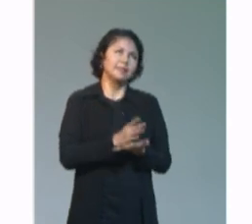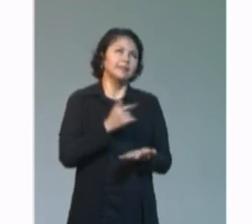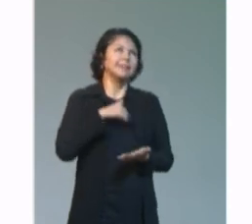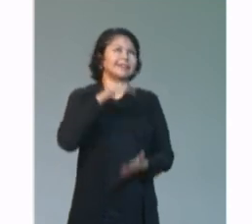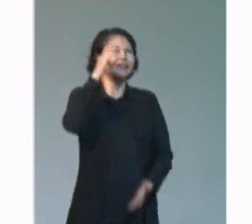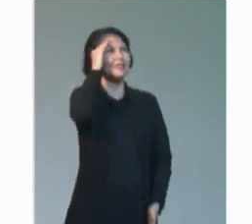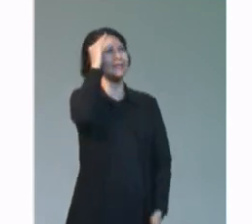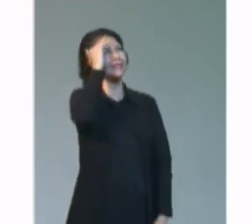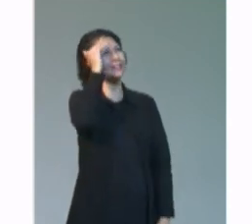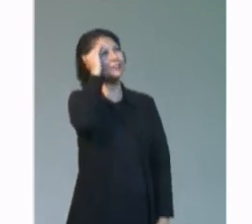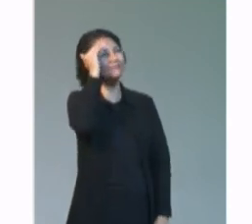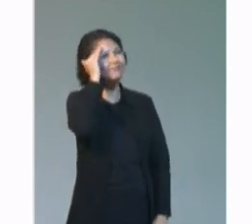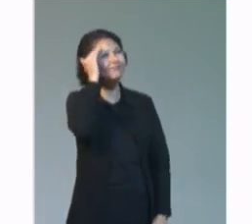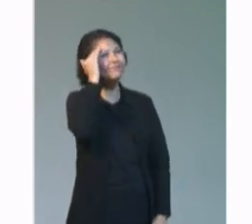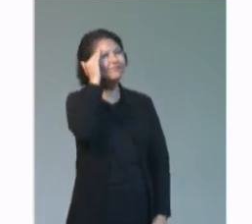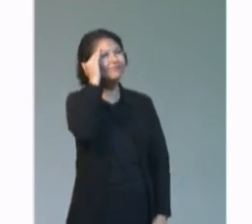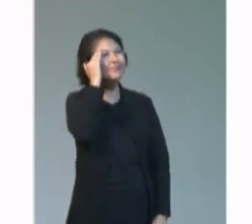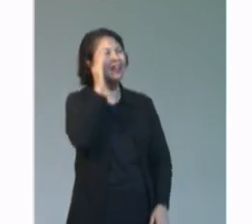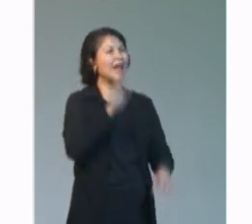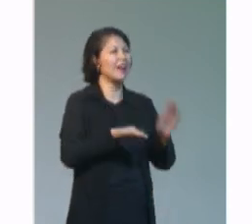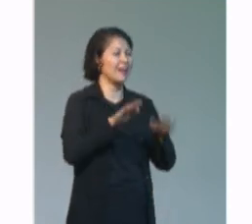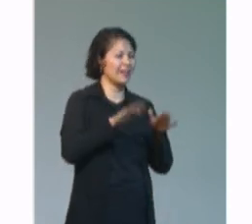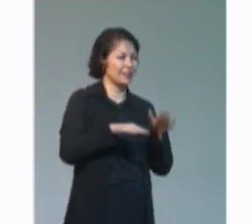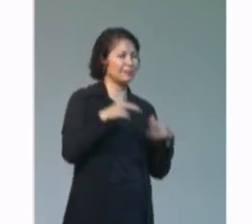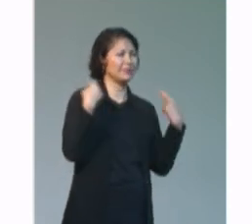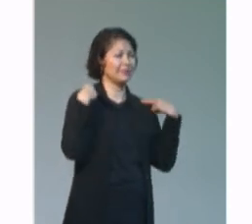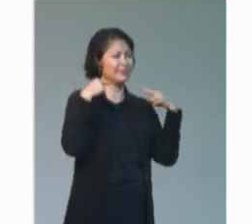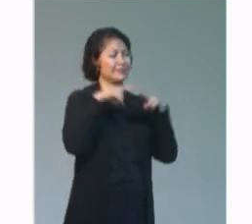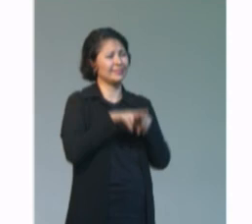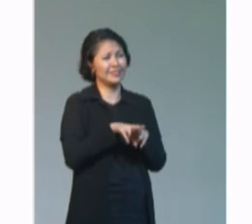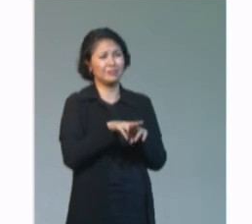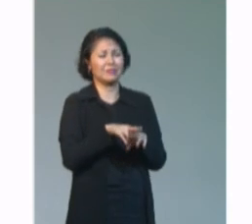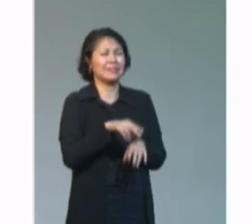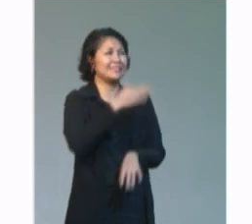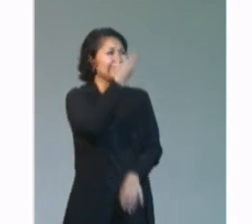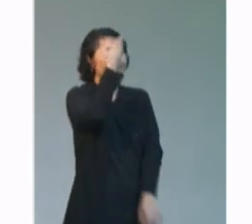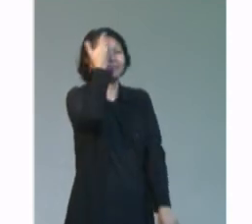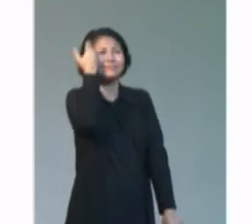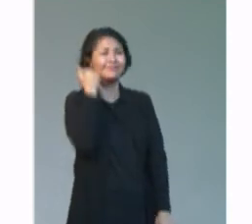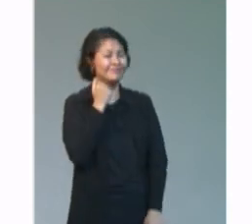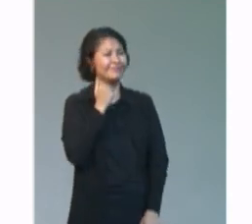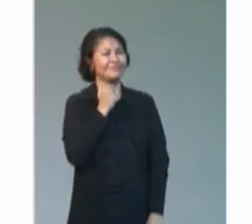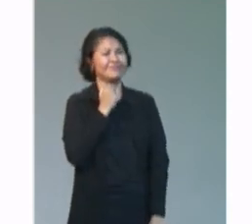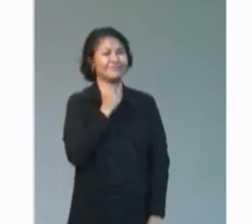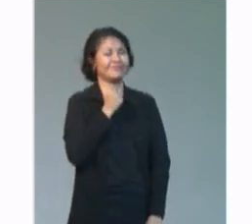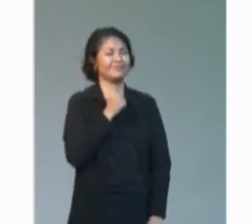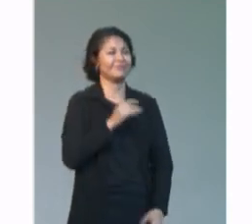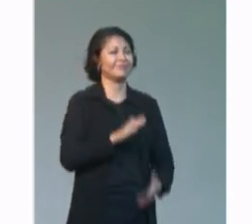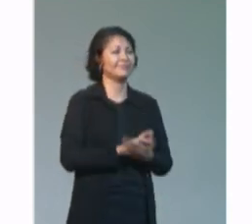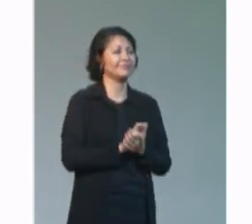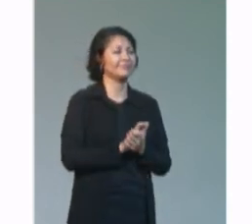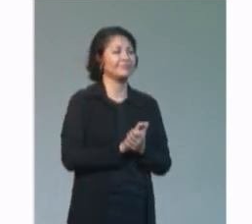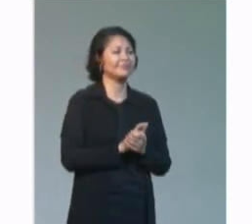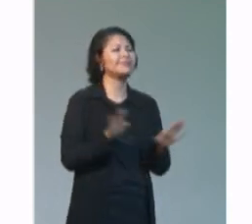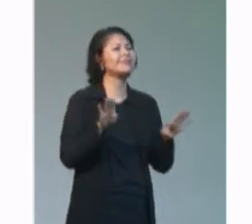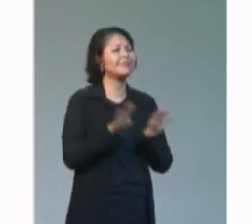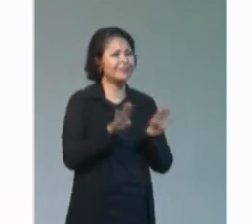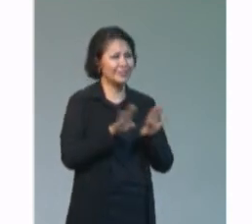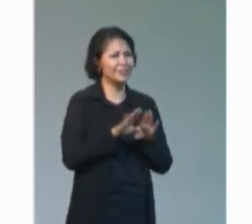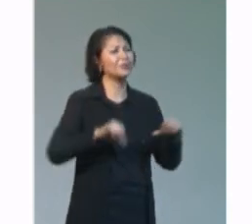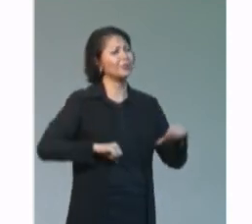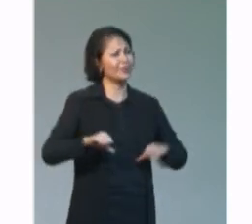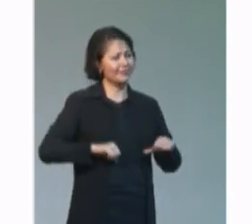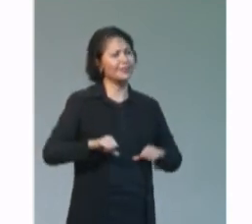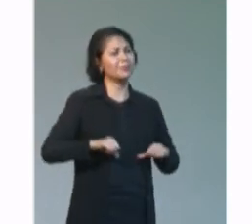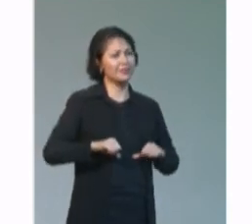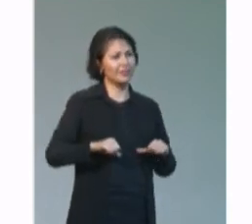que el docente tenga para ponerlas en funcionamiento por ejemplo cada vez se están empezando a llevar a